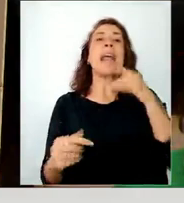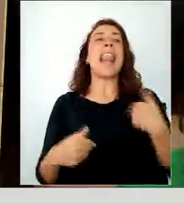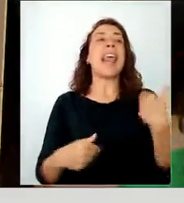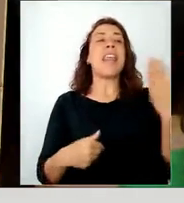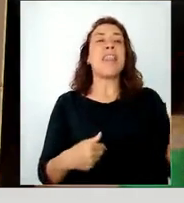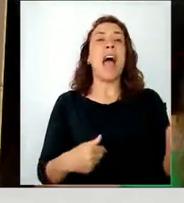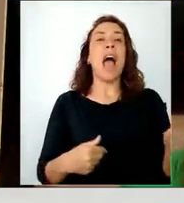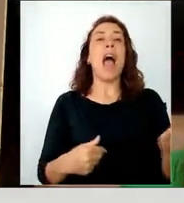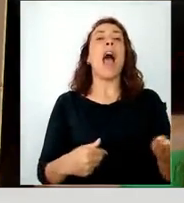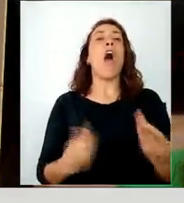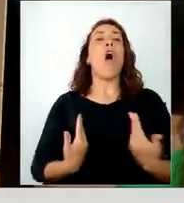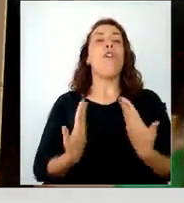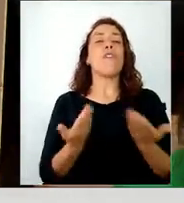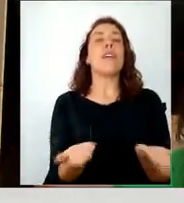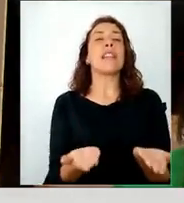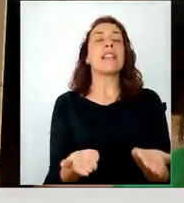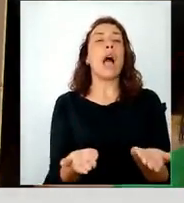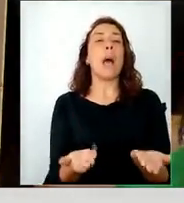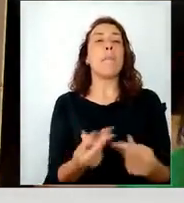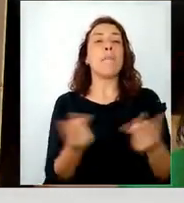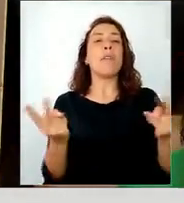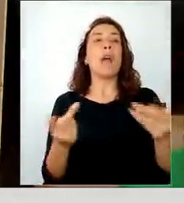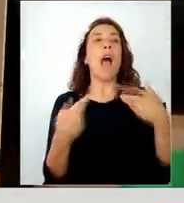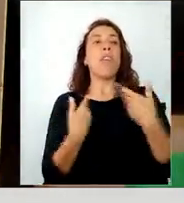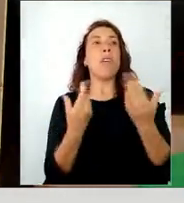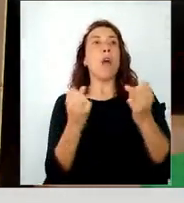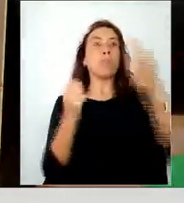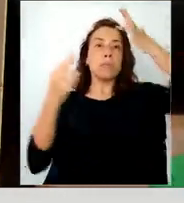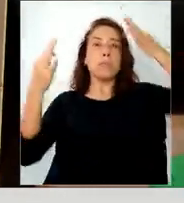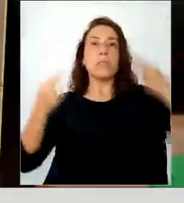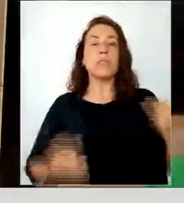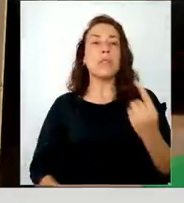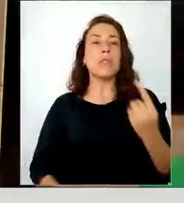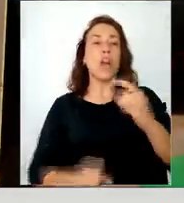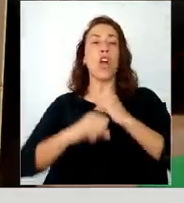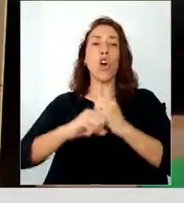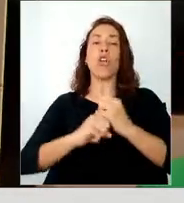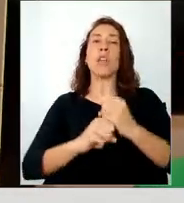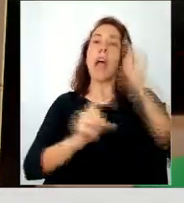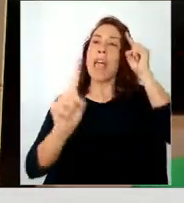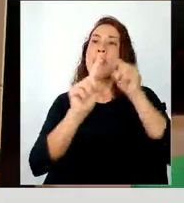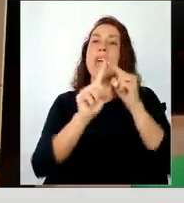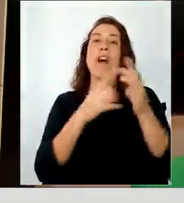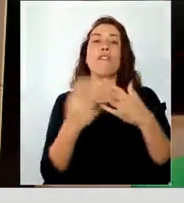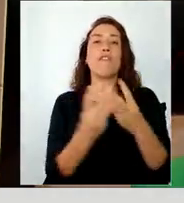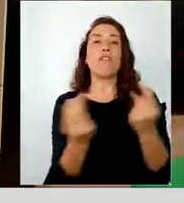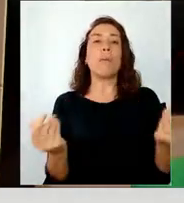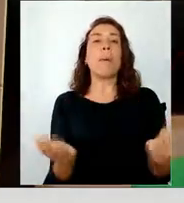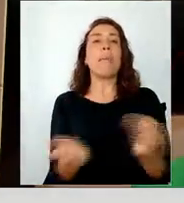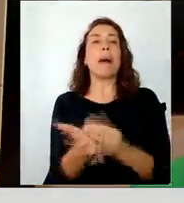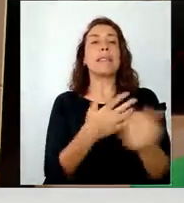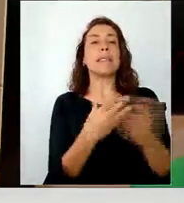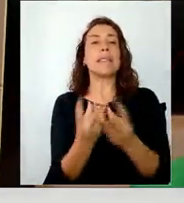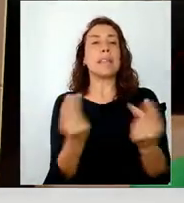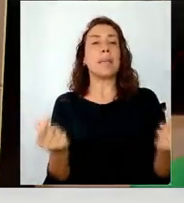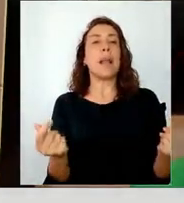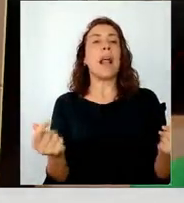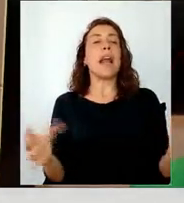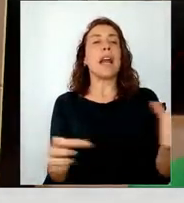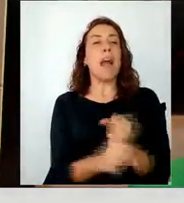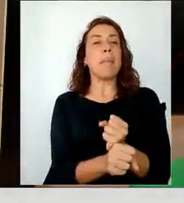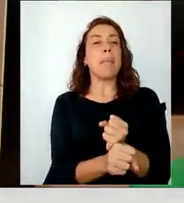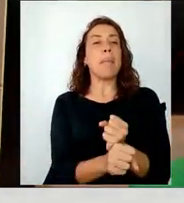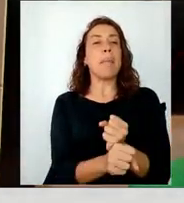de discrecionalidad que va contra la idea matriz de aumentar la transparencia y eficiencia en las compras públicas por lo tanto